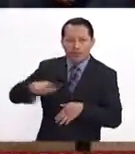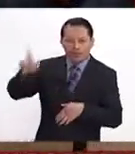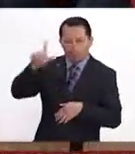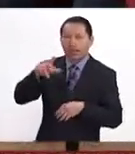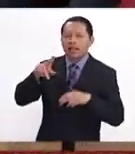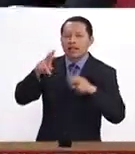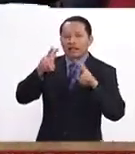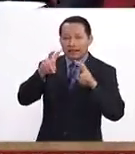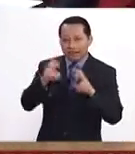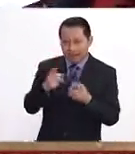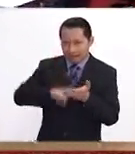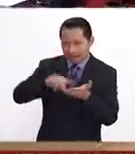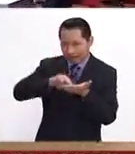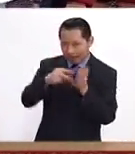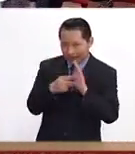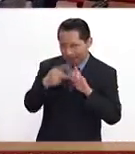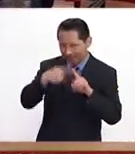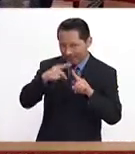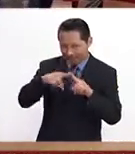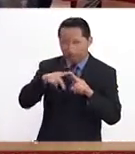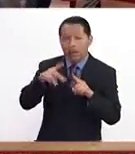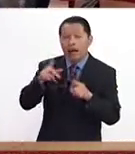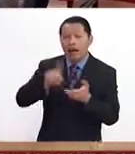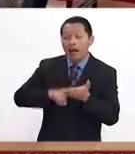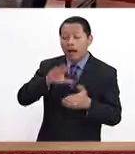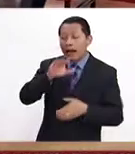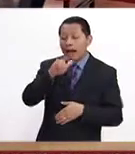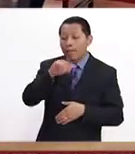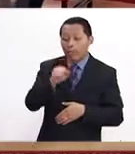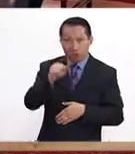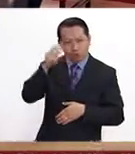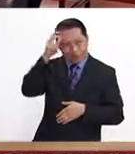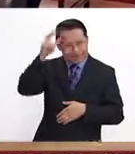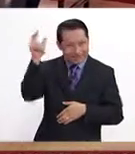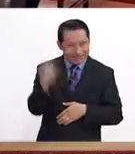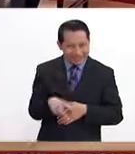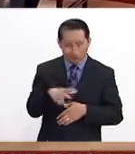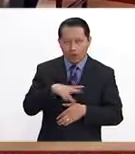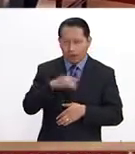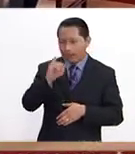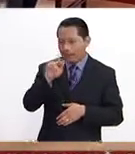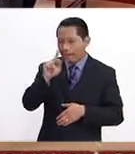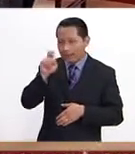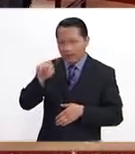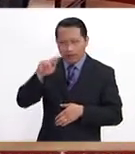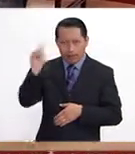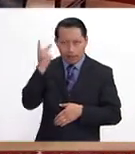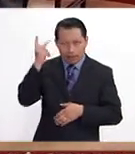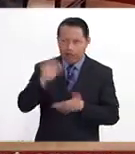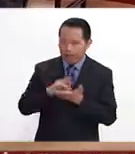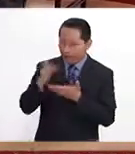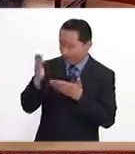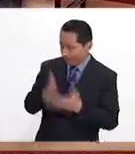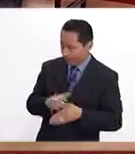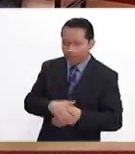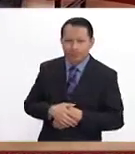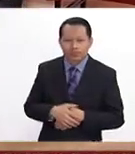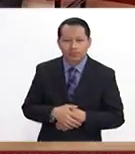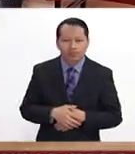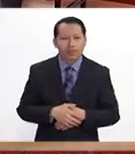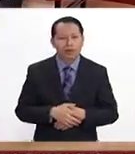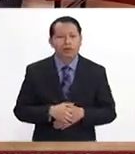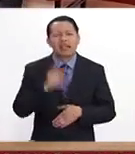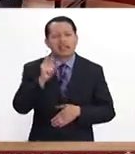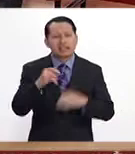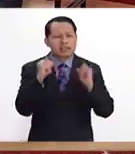de ingeniería campus hidalgo del politécnico muchas gracias por estar aquí y nos comentaba nos comentaba que es